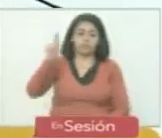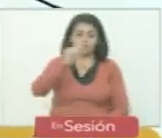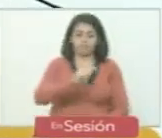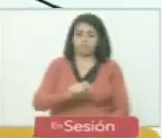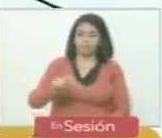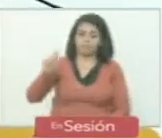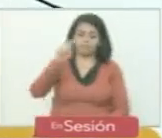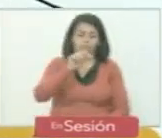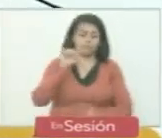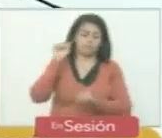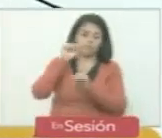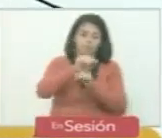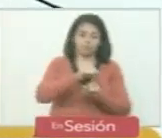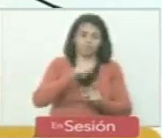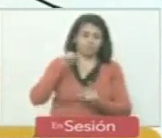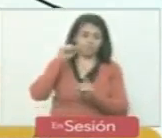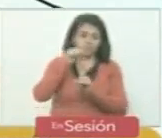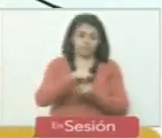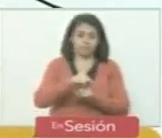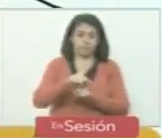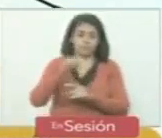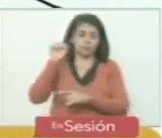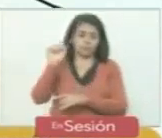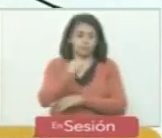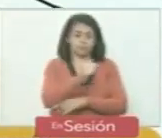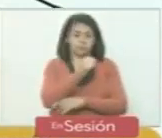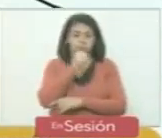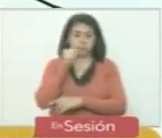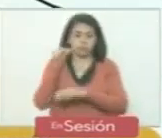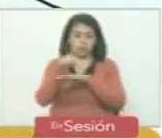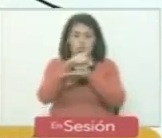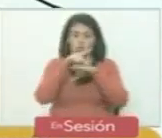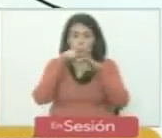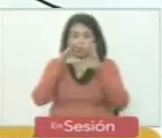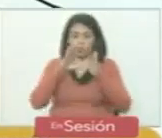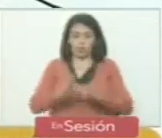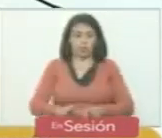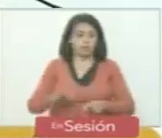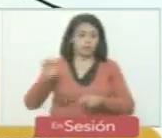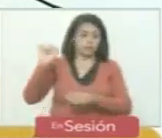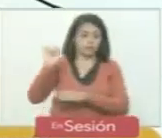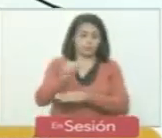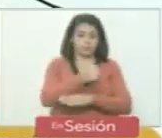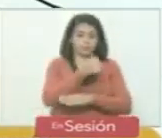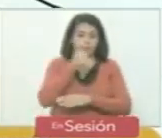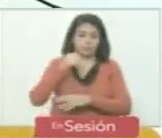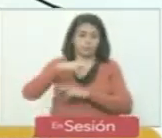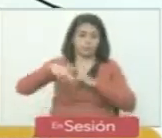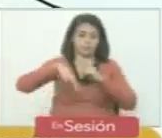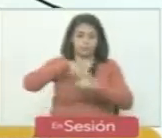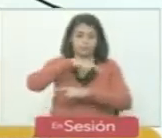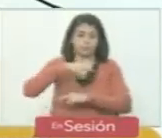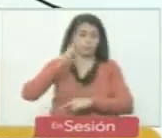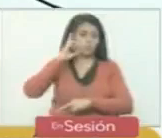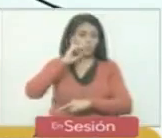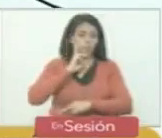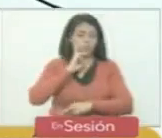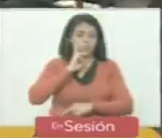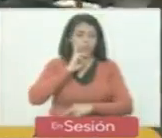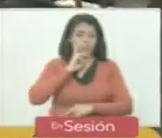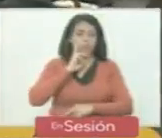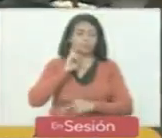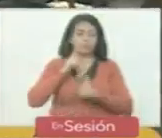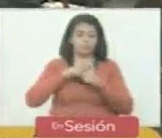lucha para derrocar el gobierno, para derrocar la revolución bolivariana y,